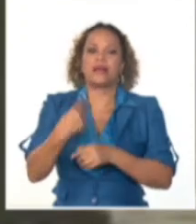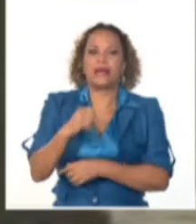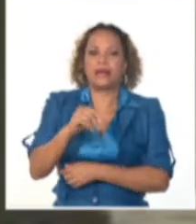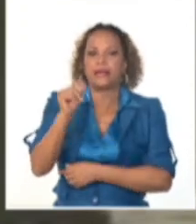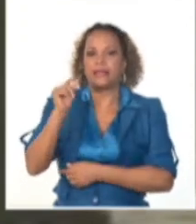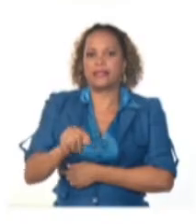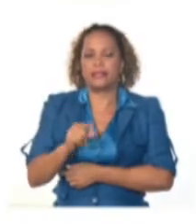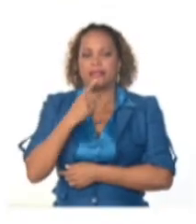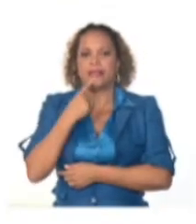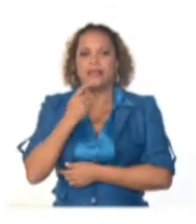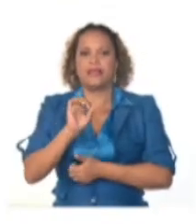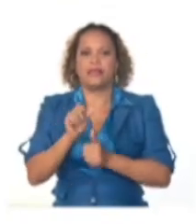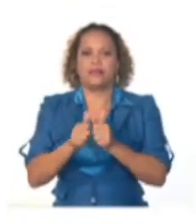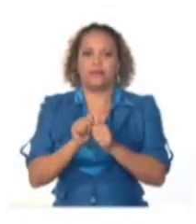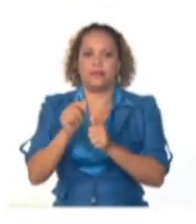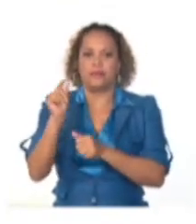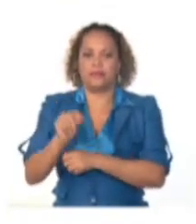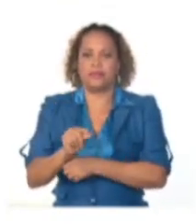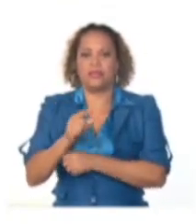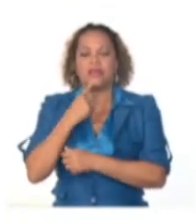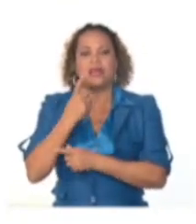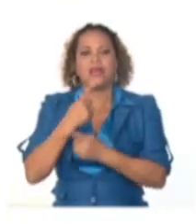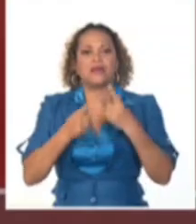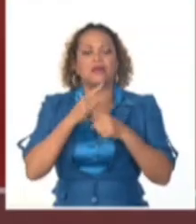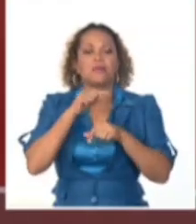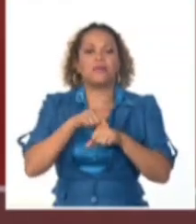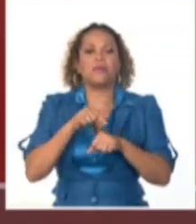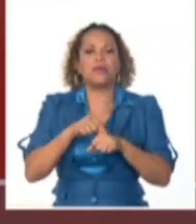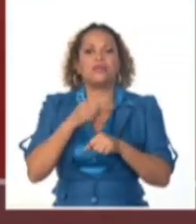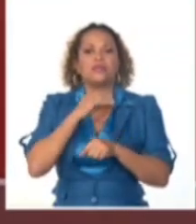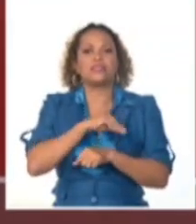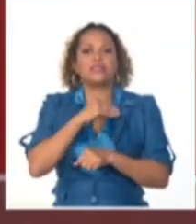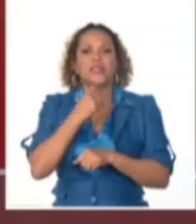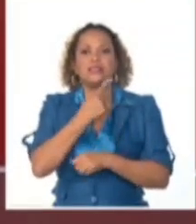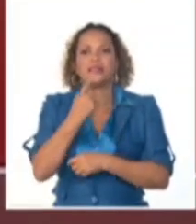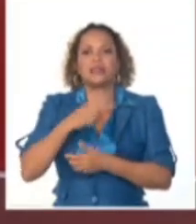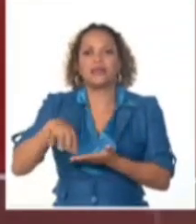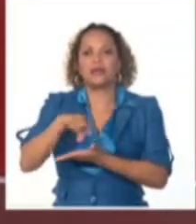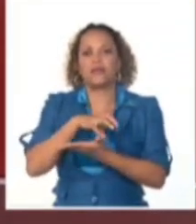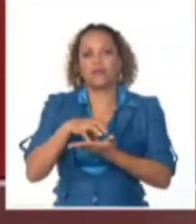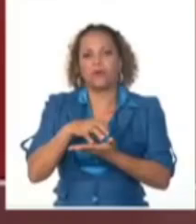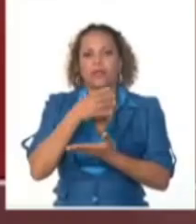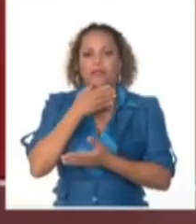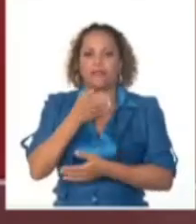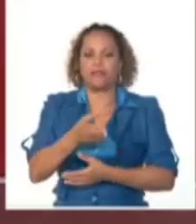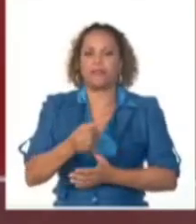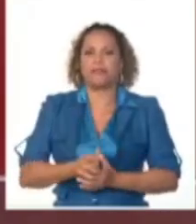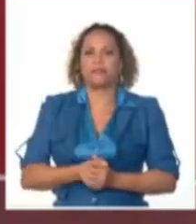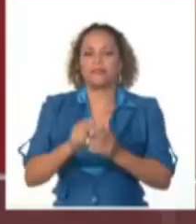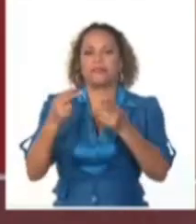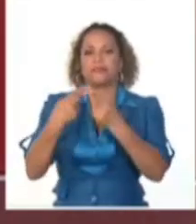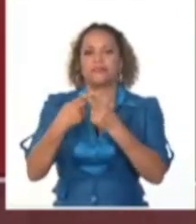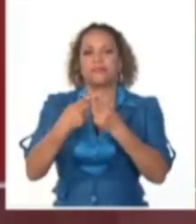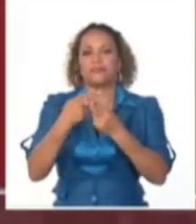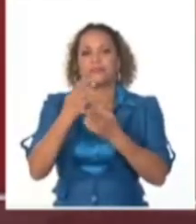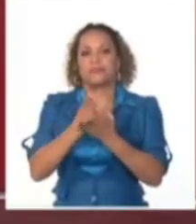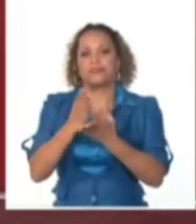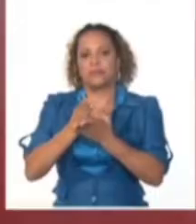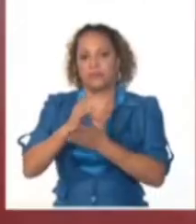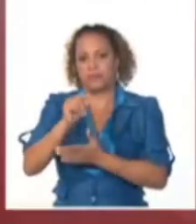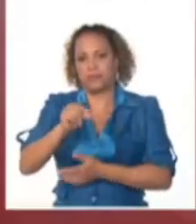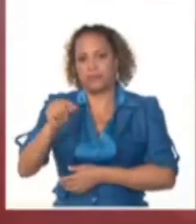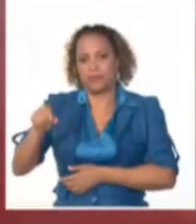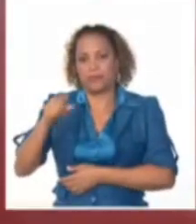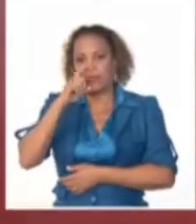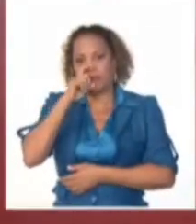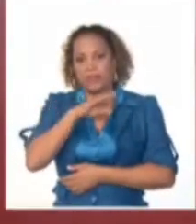por ello que en esta edición especial se siente su presencia en cada escenario de competencia. Los Juegos Escolares siguen siendo una de las